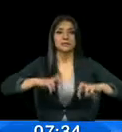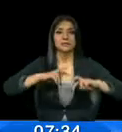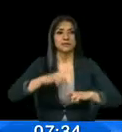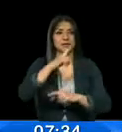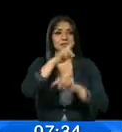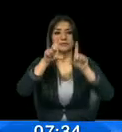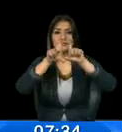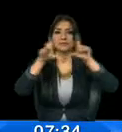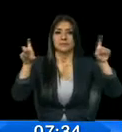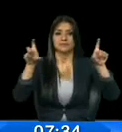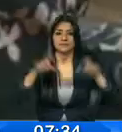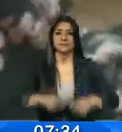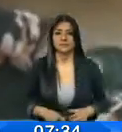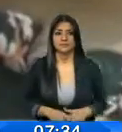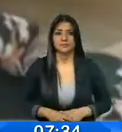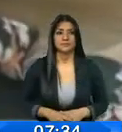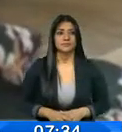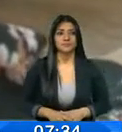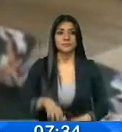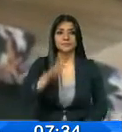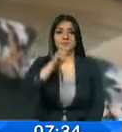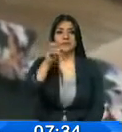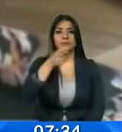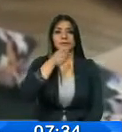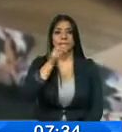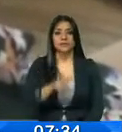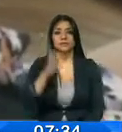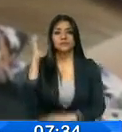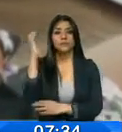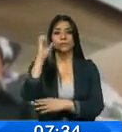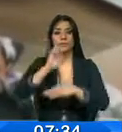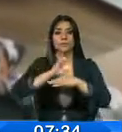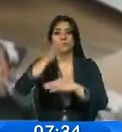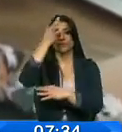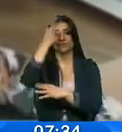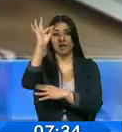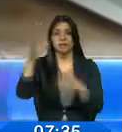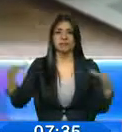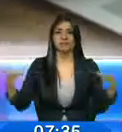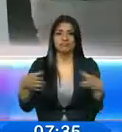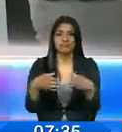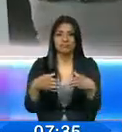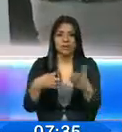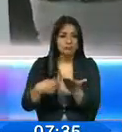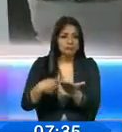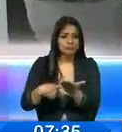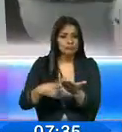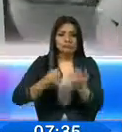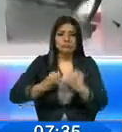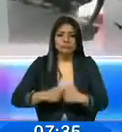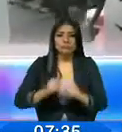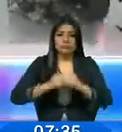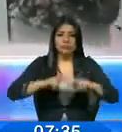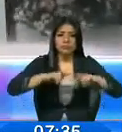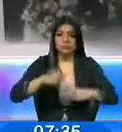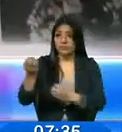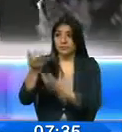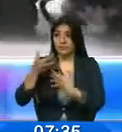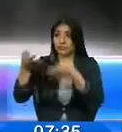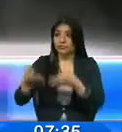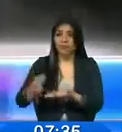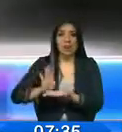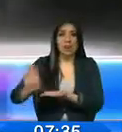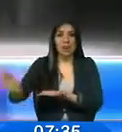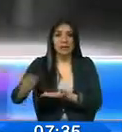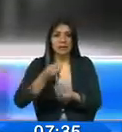Cautiva. 20 periodistas de Colombia, Ecuador y Francia unieron esfuerzos para ir más allá de la versión oficial y develar